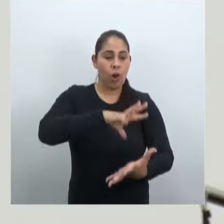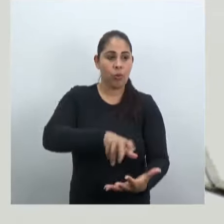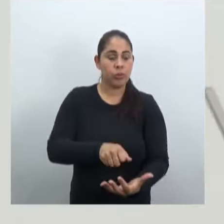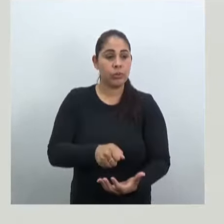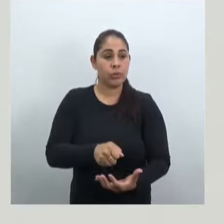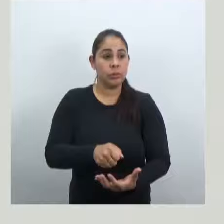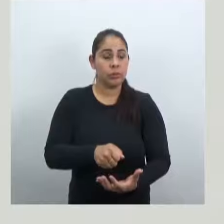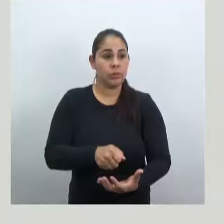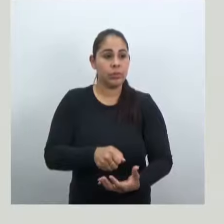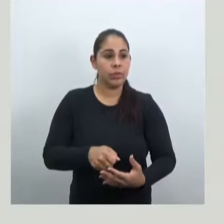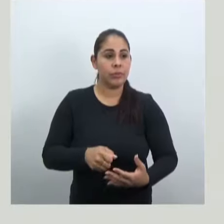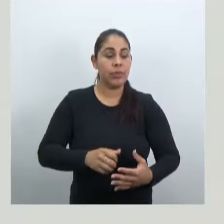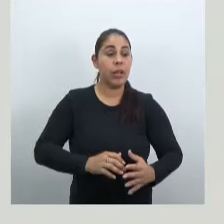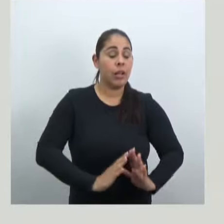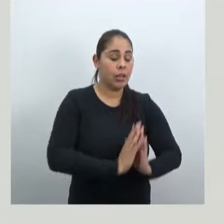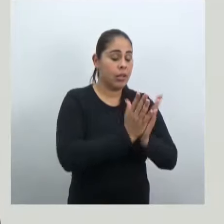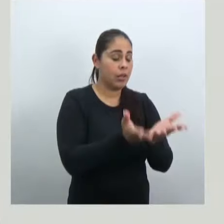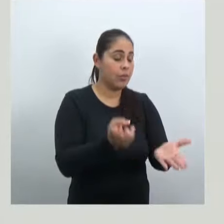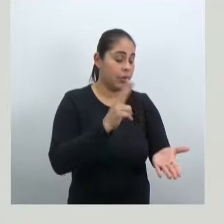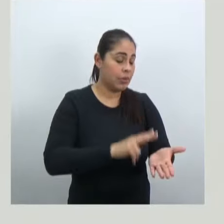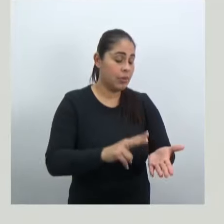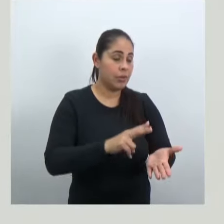Leer la Biblia también es orar.